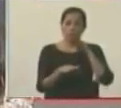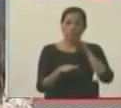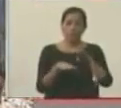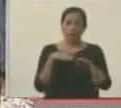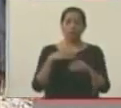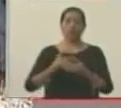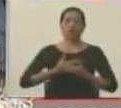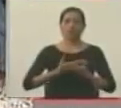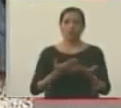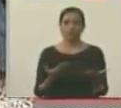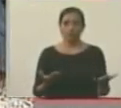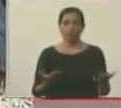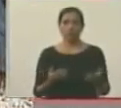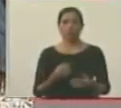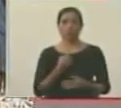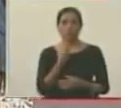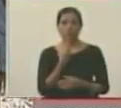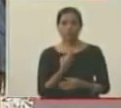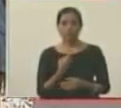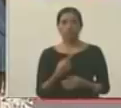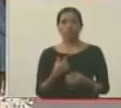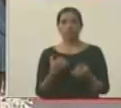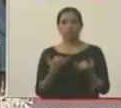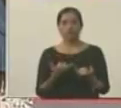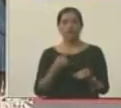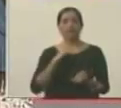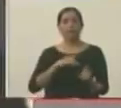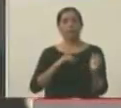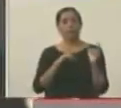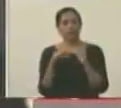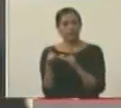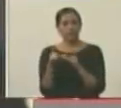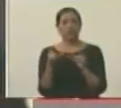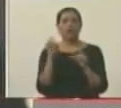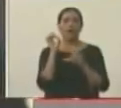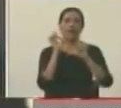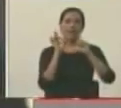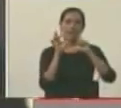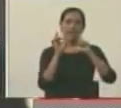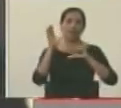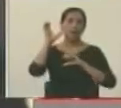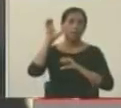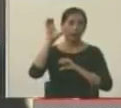También les digo, ya estamos en condiciones a través del carnet de la patria